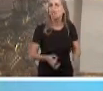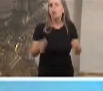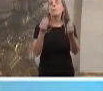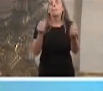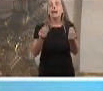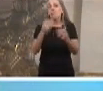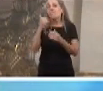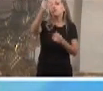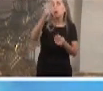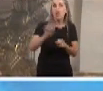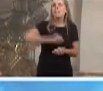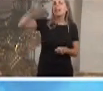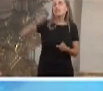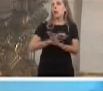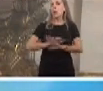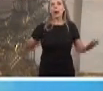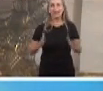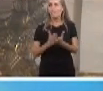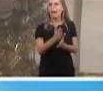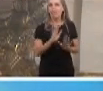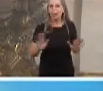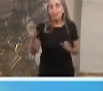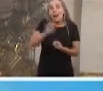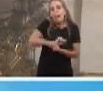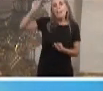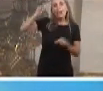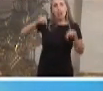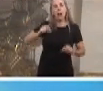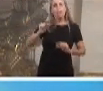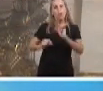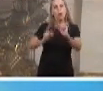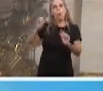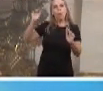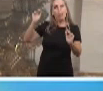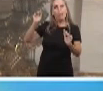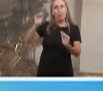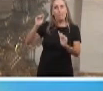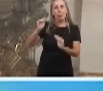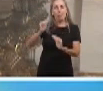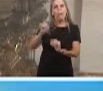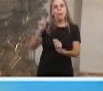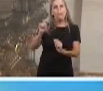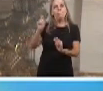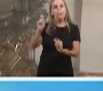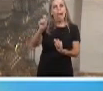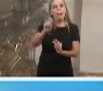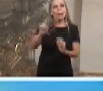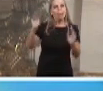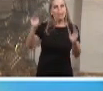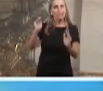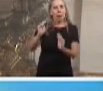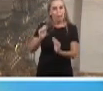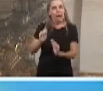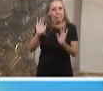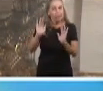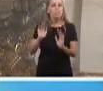que pagan una prepaga y no la pueden pagar, y bueno, y ahí comienza una serie de problemas, y lo que uno no sabe es cuándo llega a ese punto de inflexión.